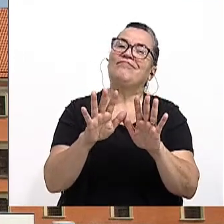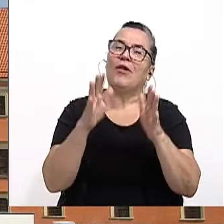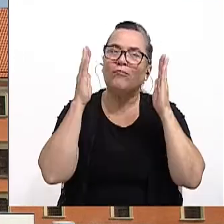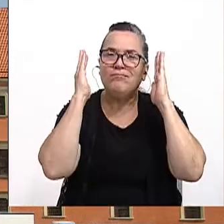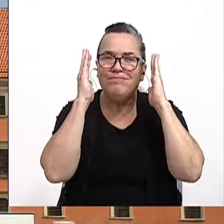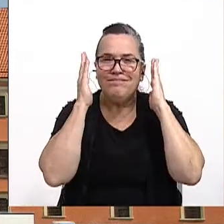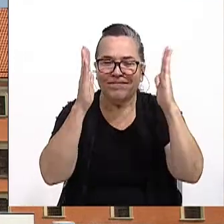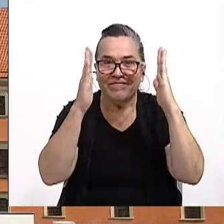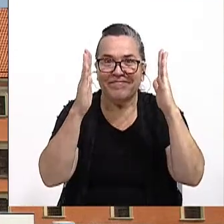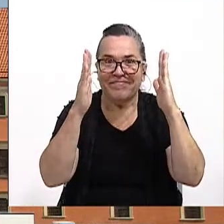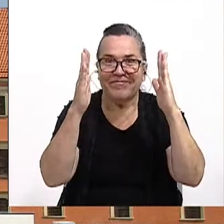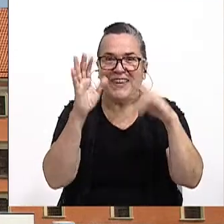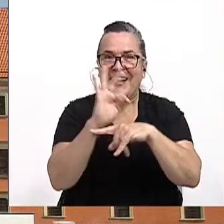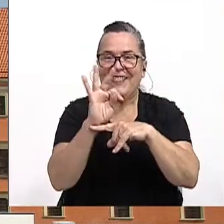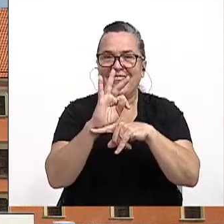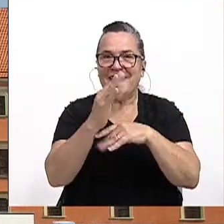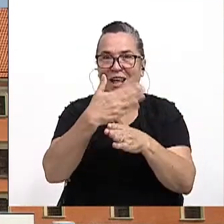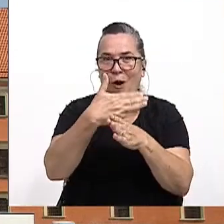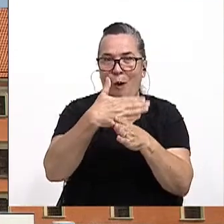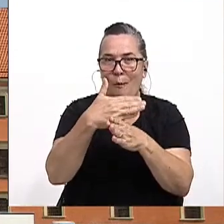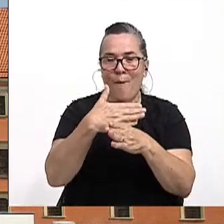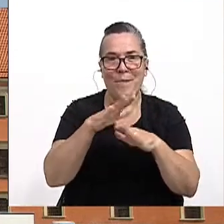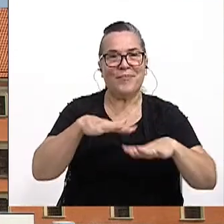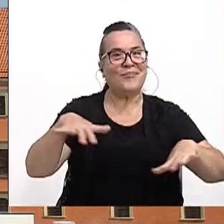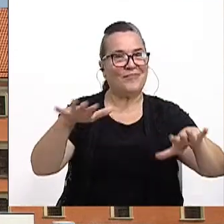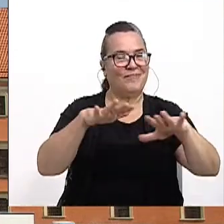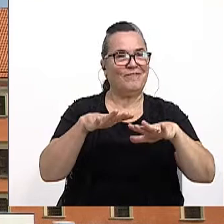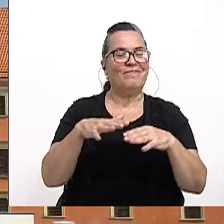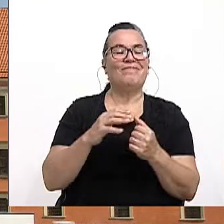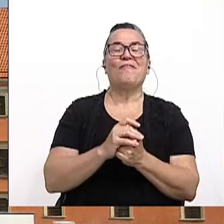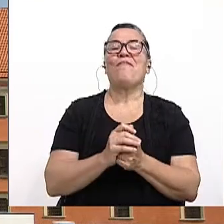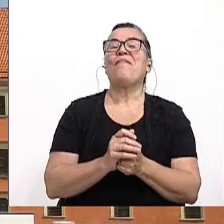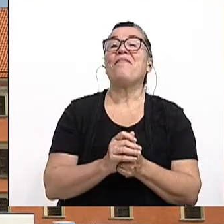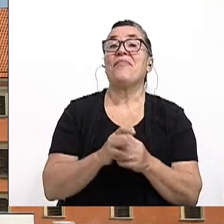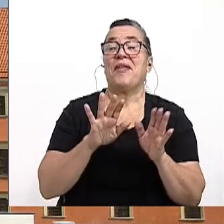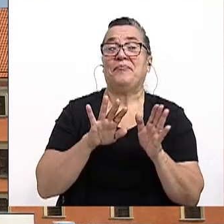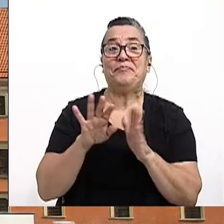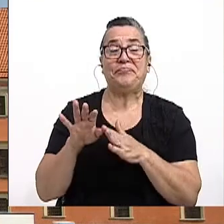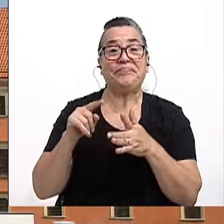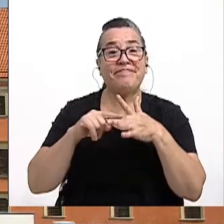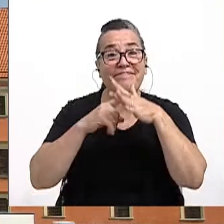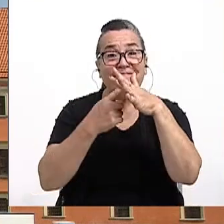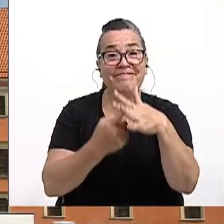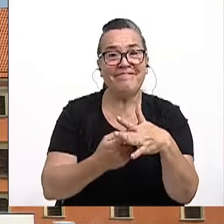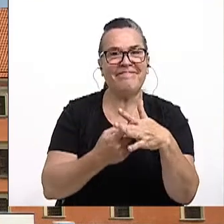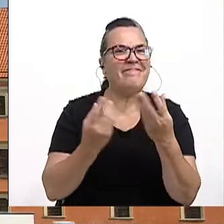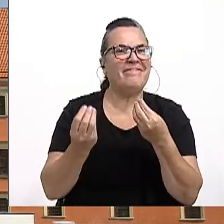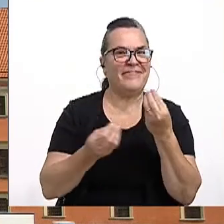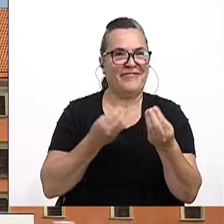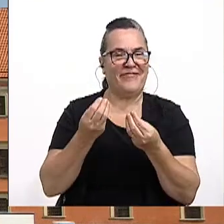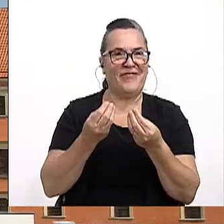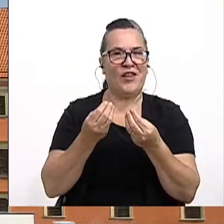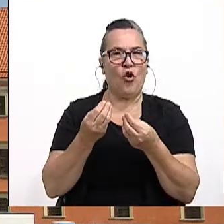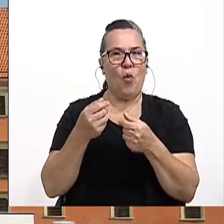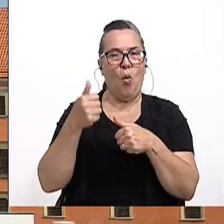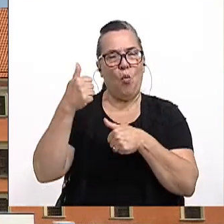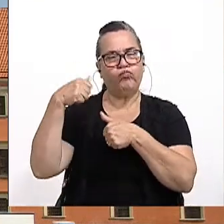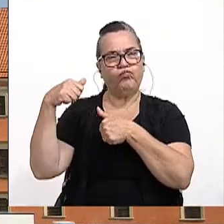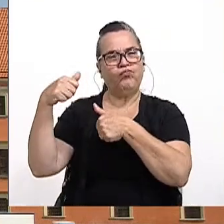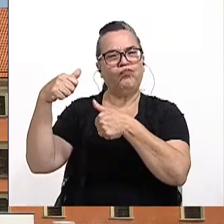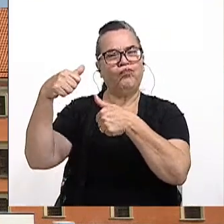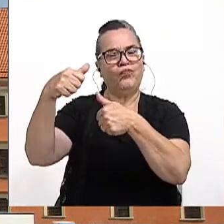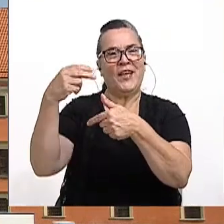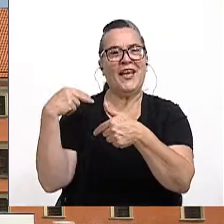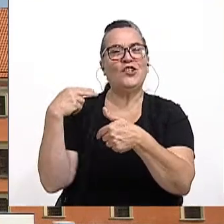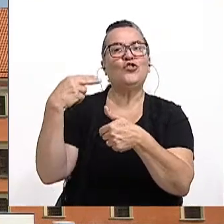la pantalla, compartan conmigo todo este espacio. Muy bien, vamos a iniciar realizando un recorrido breve por la historia de